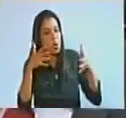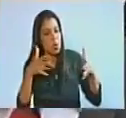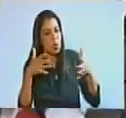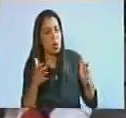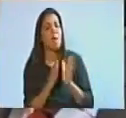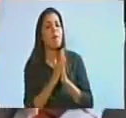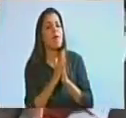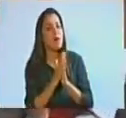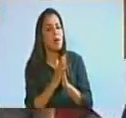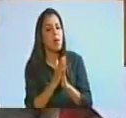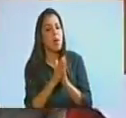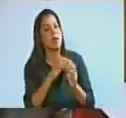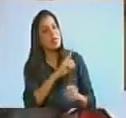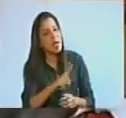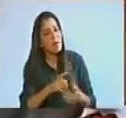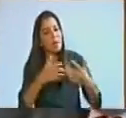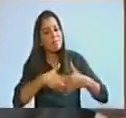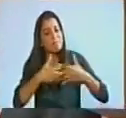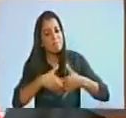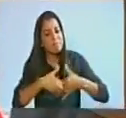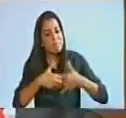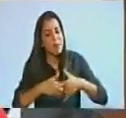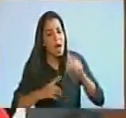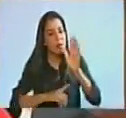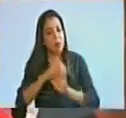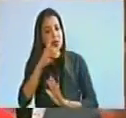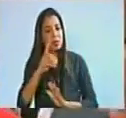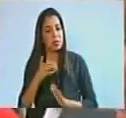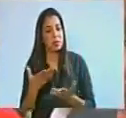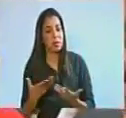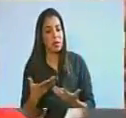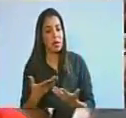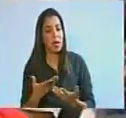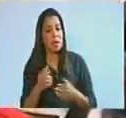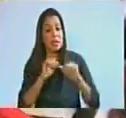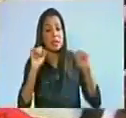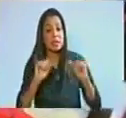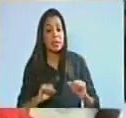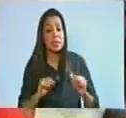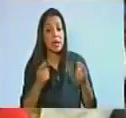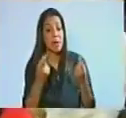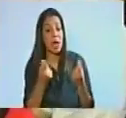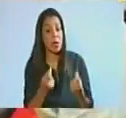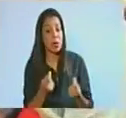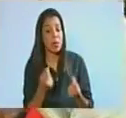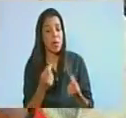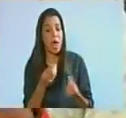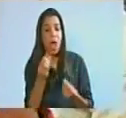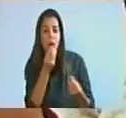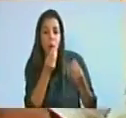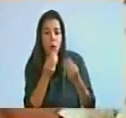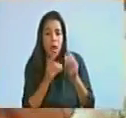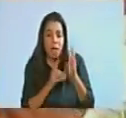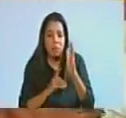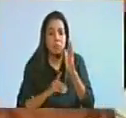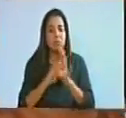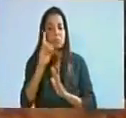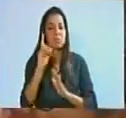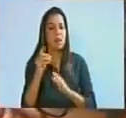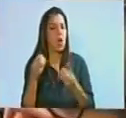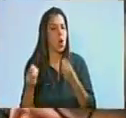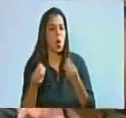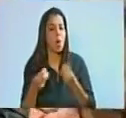producir. El sistema económico se alimenta, crece, se fortalece a través